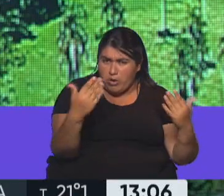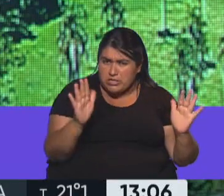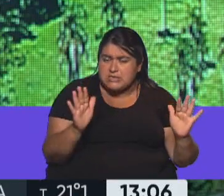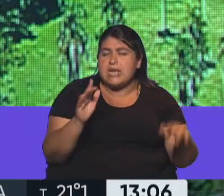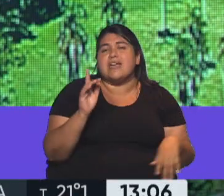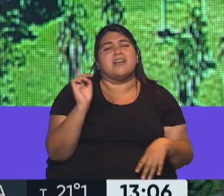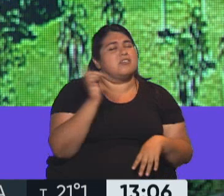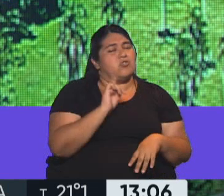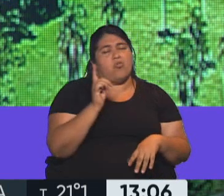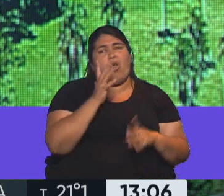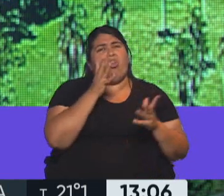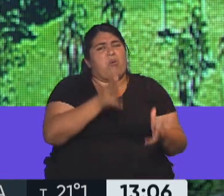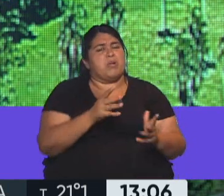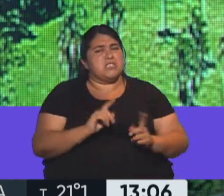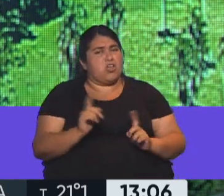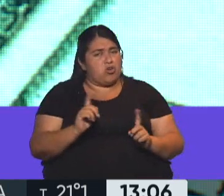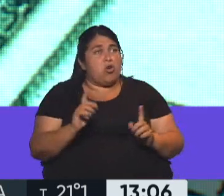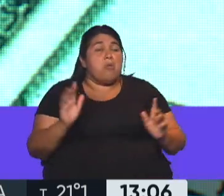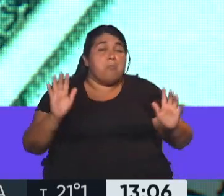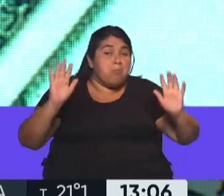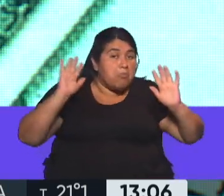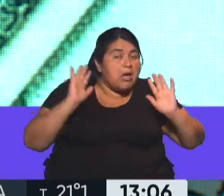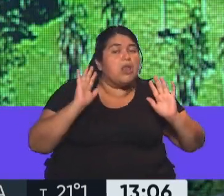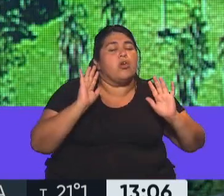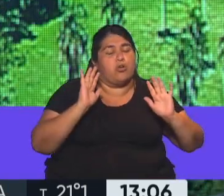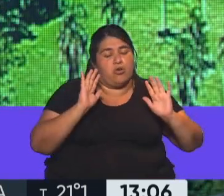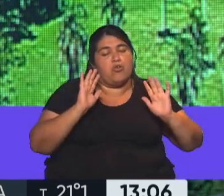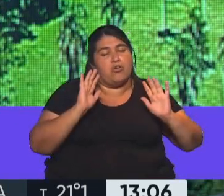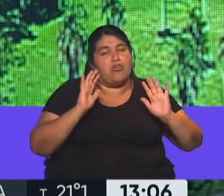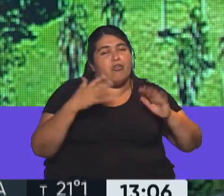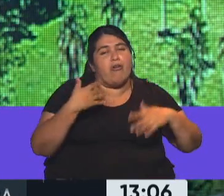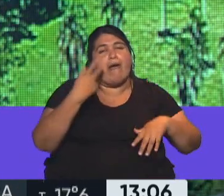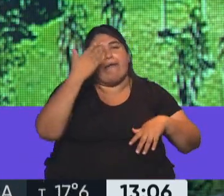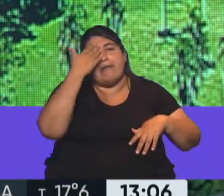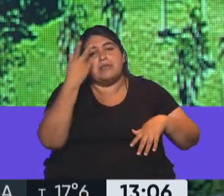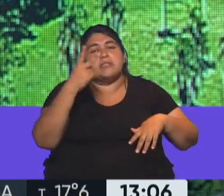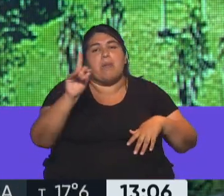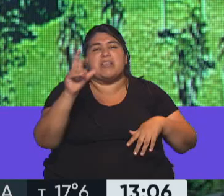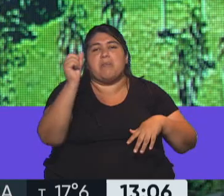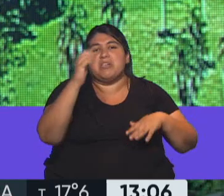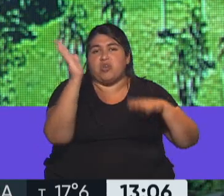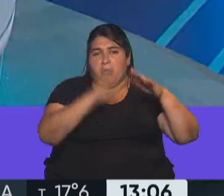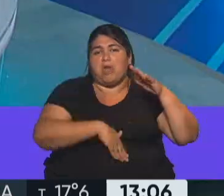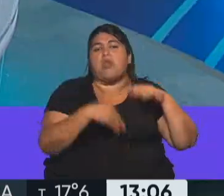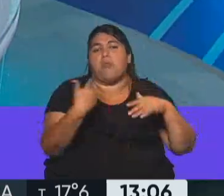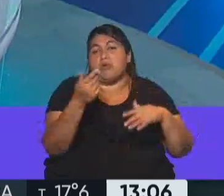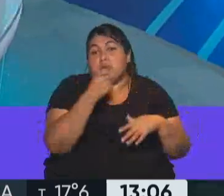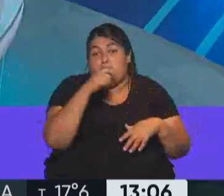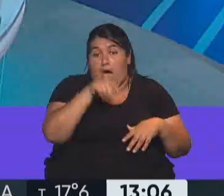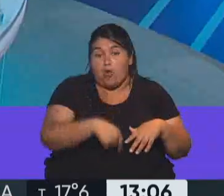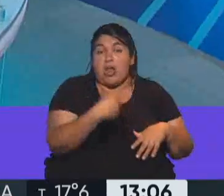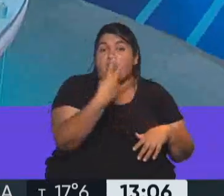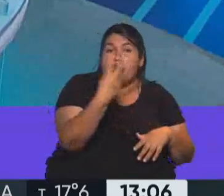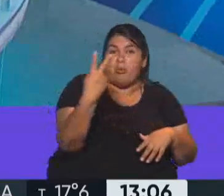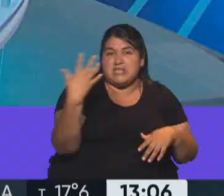tanto, pero no te sorprendas. Pero sí decís que va a bajar. No te sorprende que baje 15 o 20 pesos, digamos. Es decir, si está en 2.25, que baje a